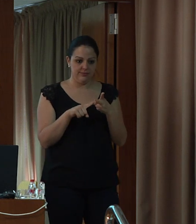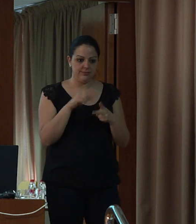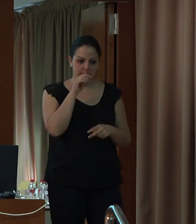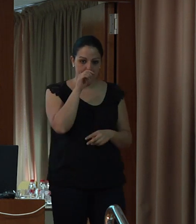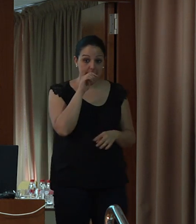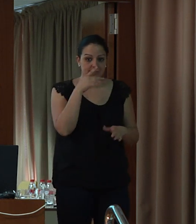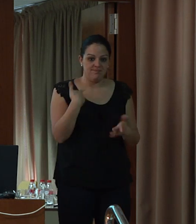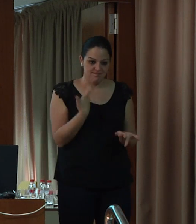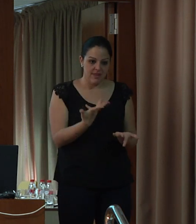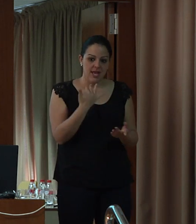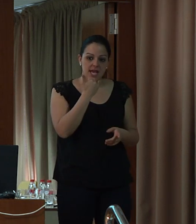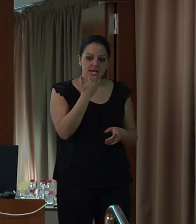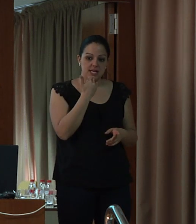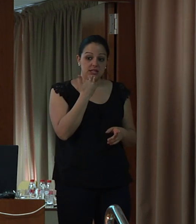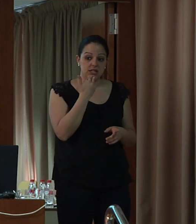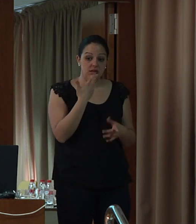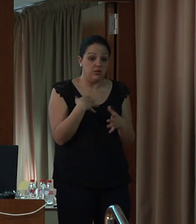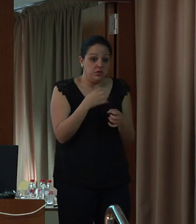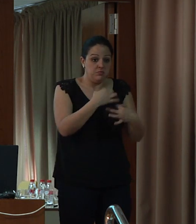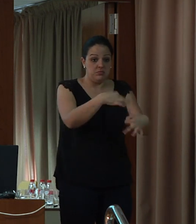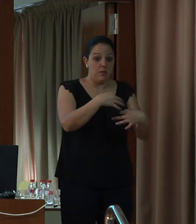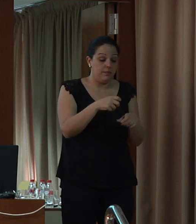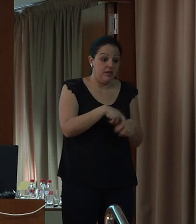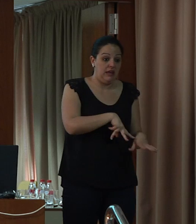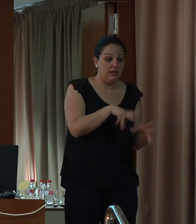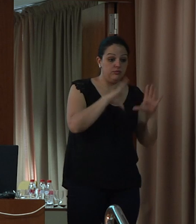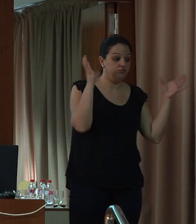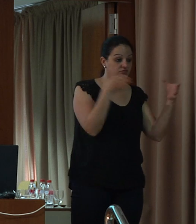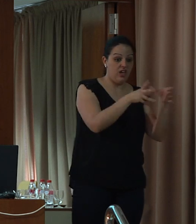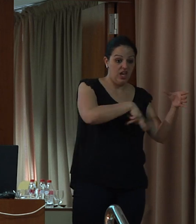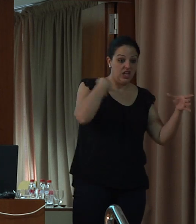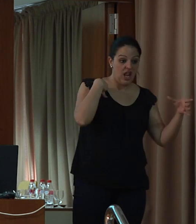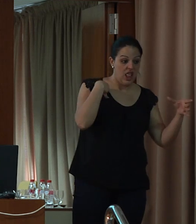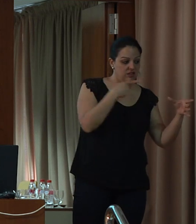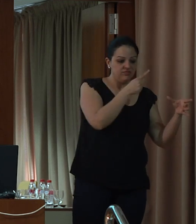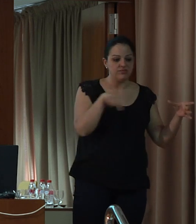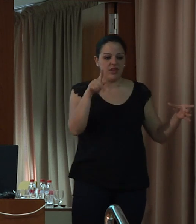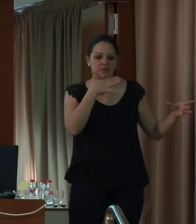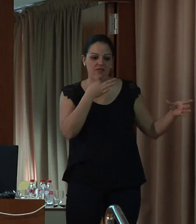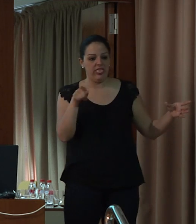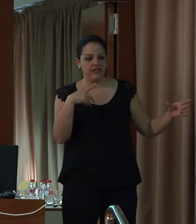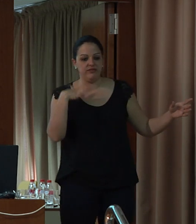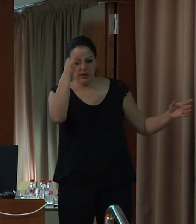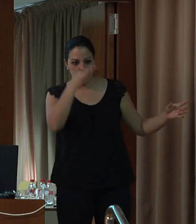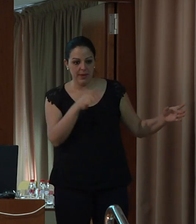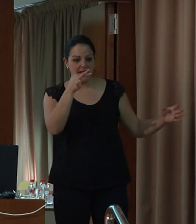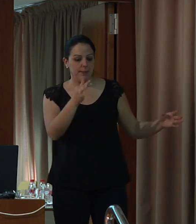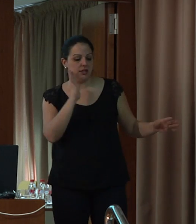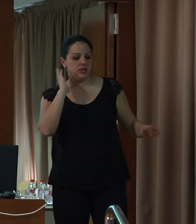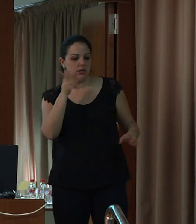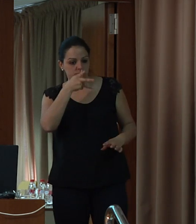posibilidad de tener un síndrome de apnea del sueño que la población general. Y la presencia de sobrepeso en fibromialgia es un factor de riesgo para el síndrome de apnea del